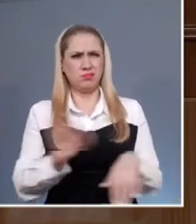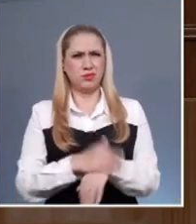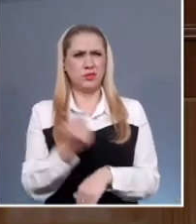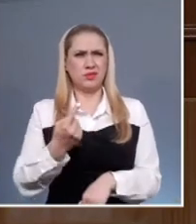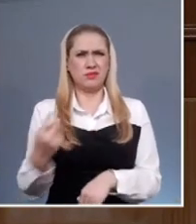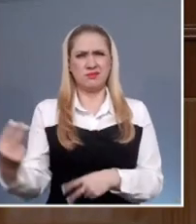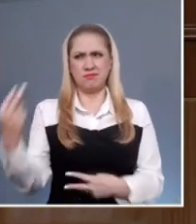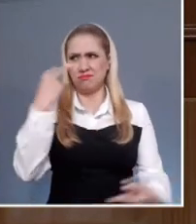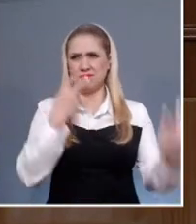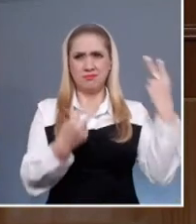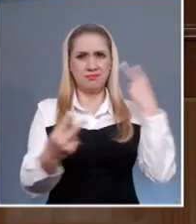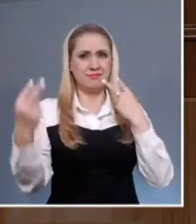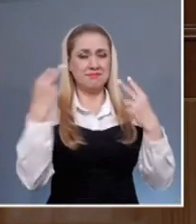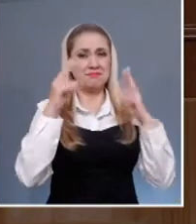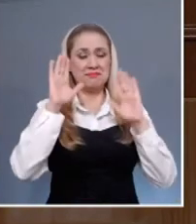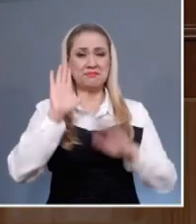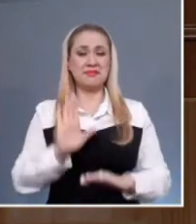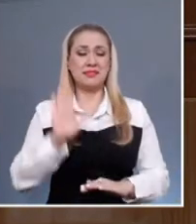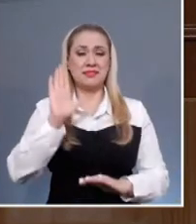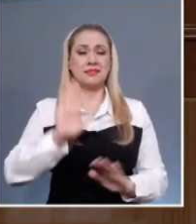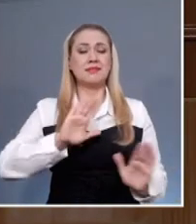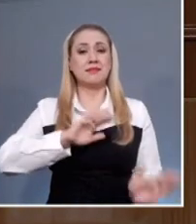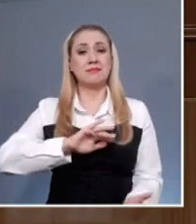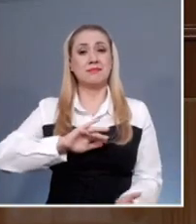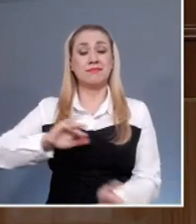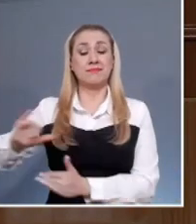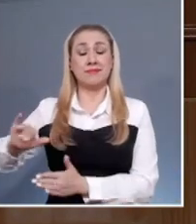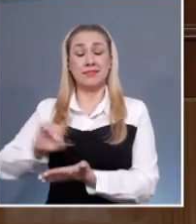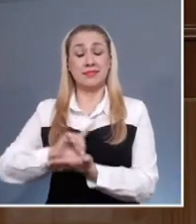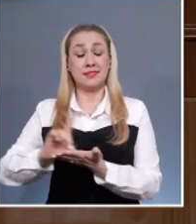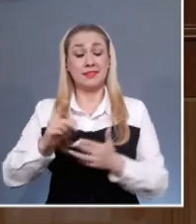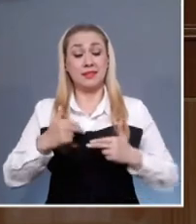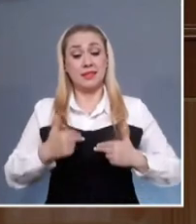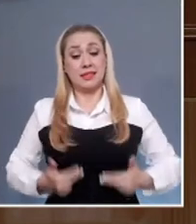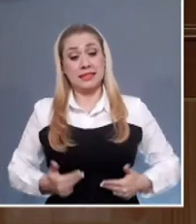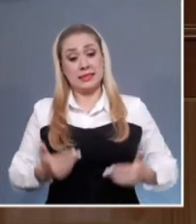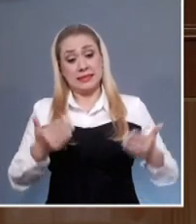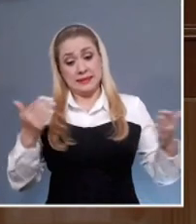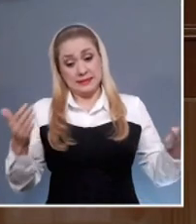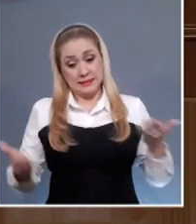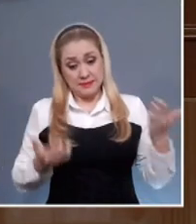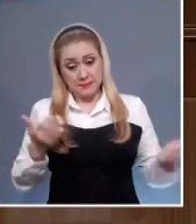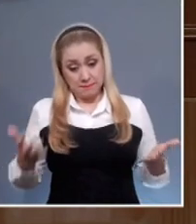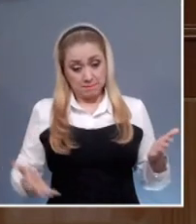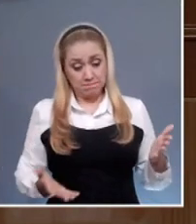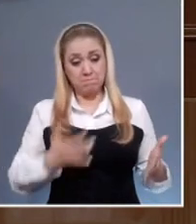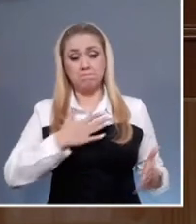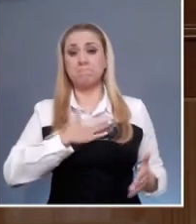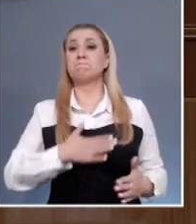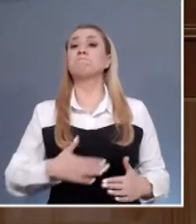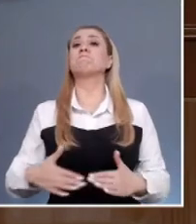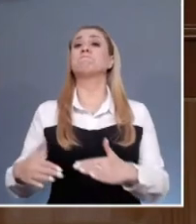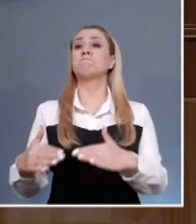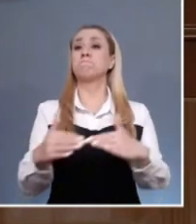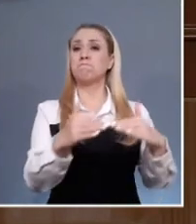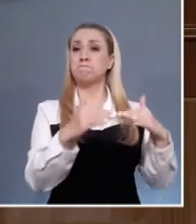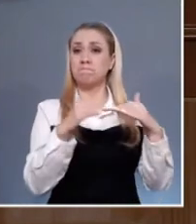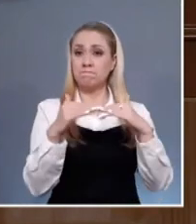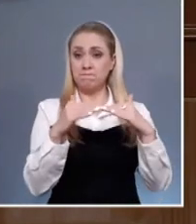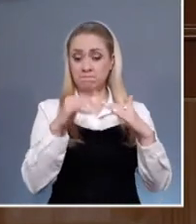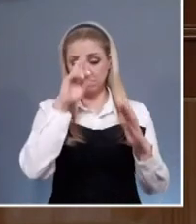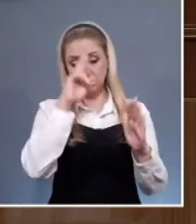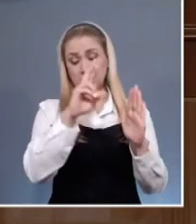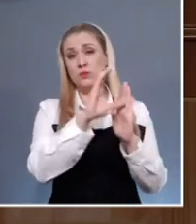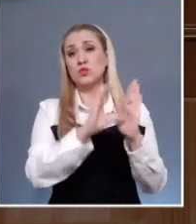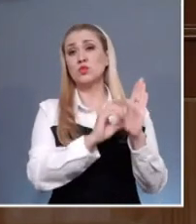que anteponer los derechos humanos por bienes superiores, que son precisamente la democracia y el Estado constitucional de derecho y